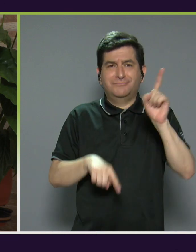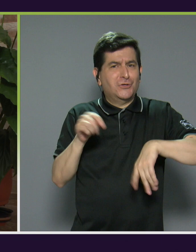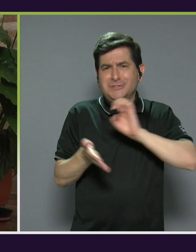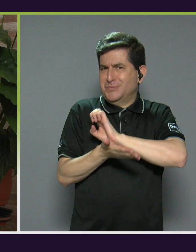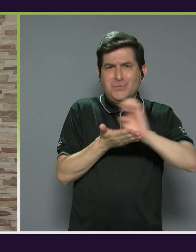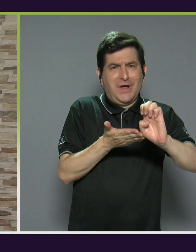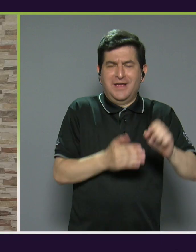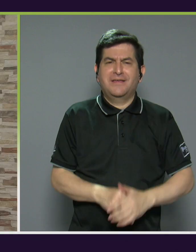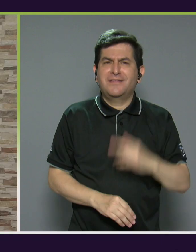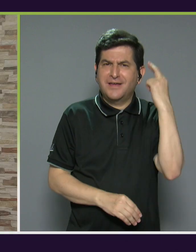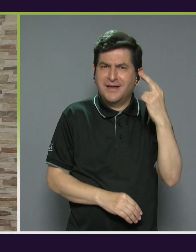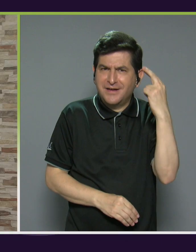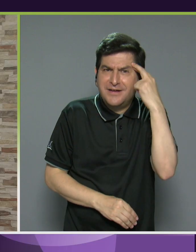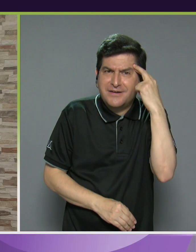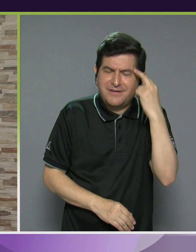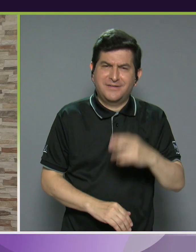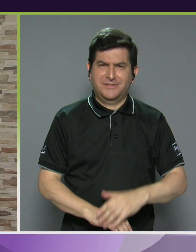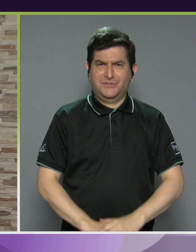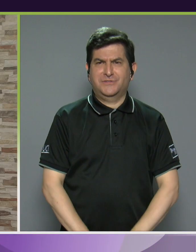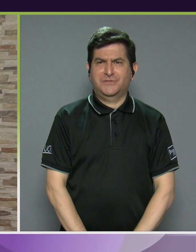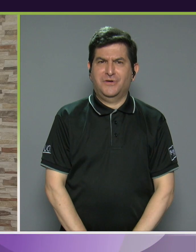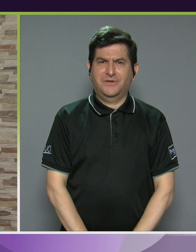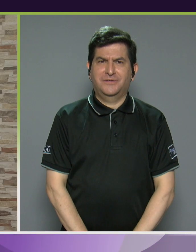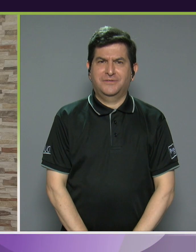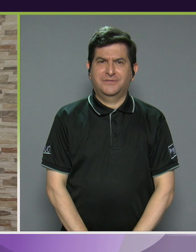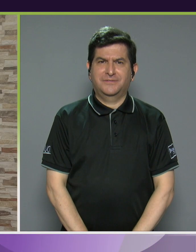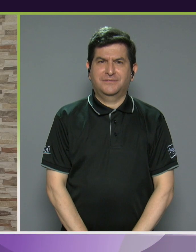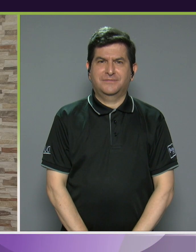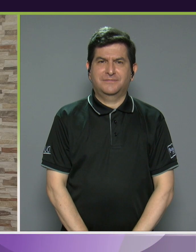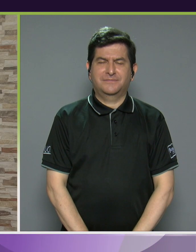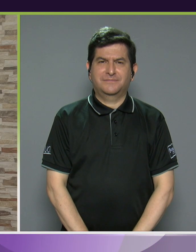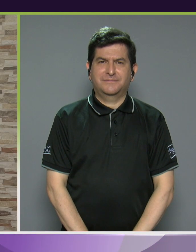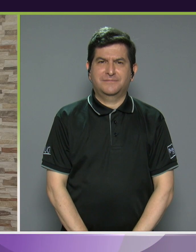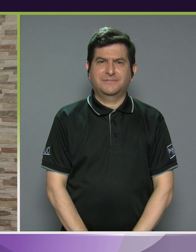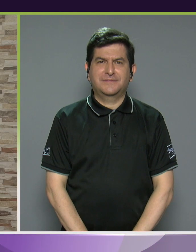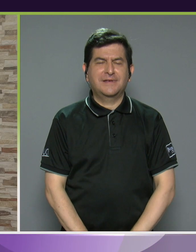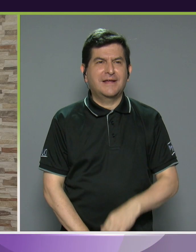uno, ¿verdad? Y es justamente por esa,